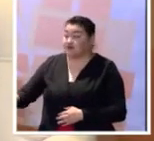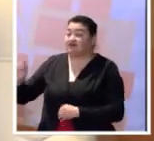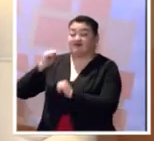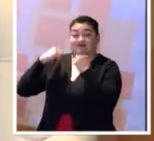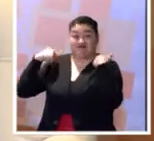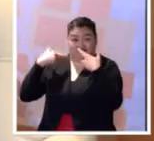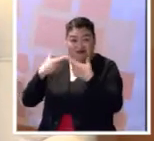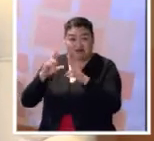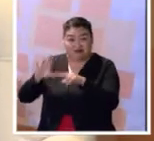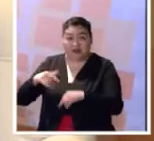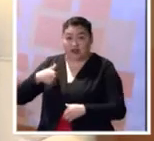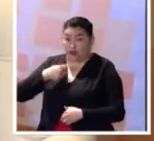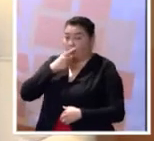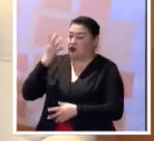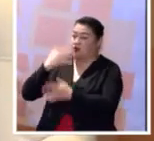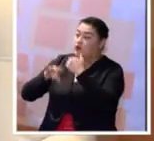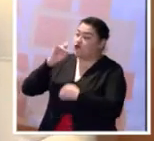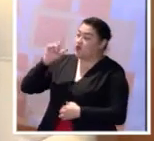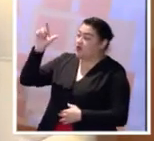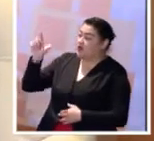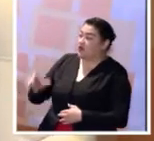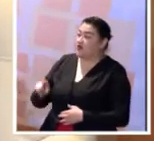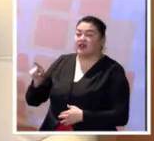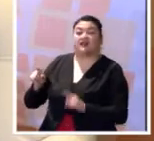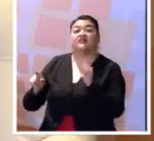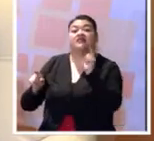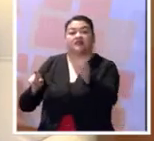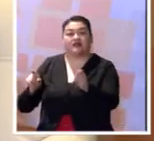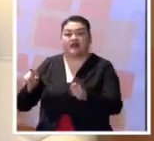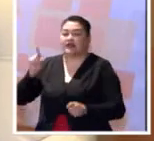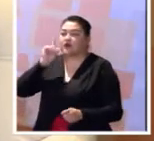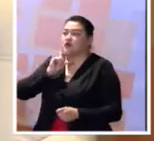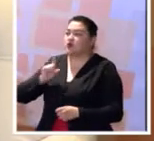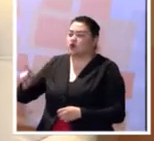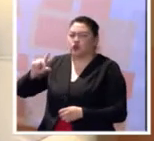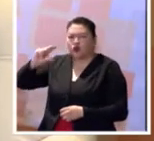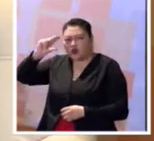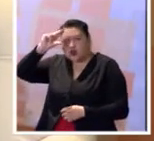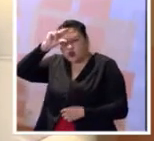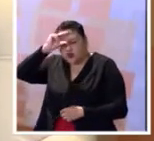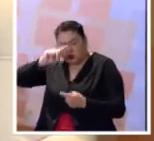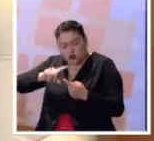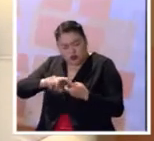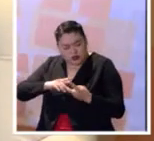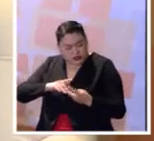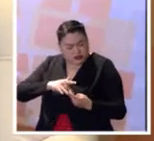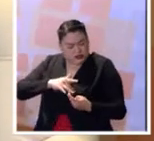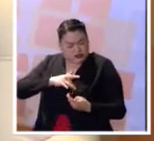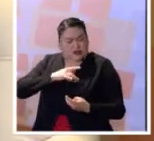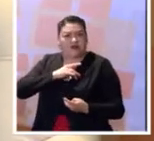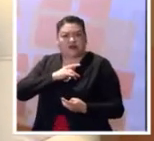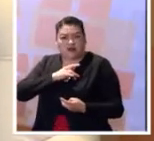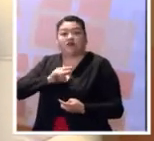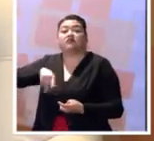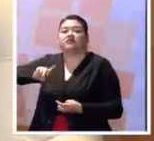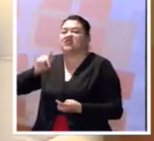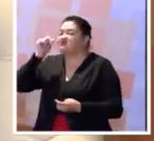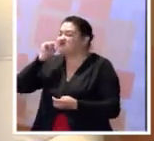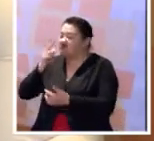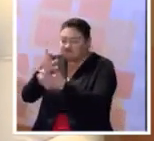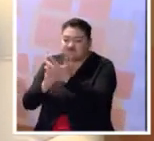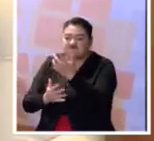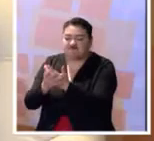la magistrada Claudia es que es conocimiento, corazón y compromiso. Gracias,